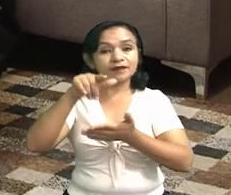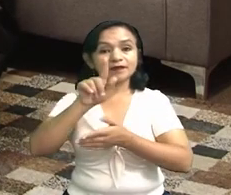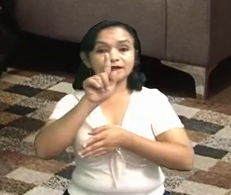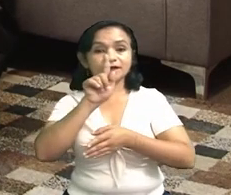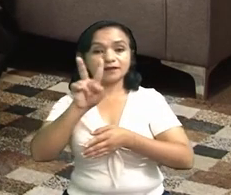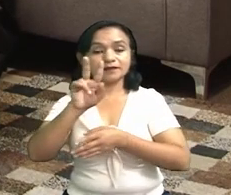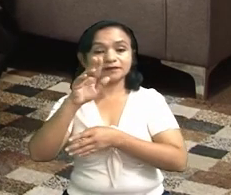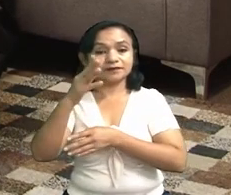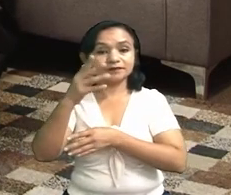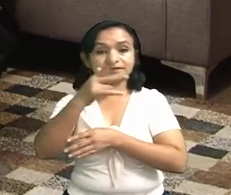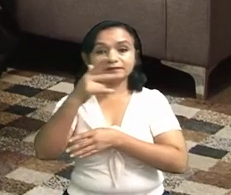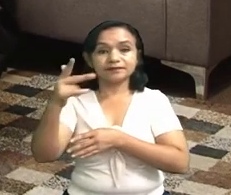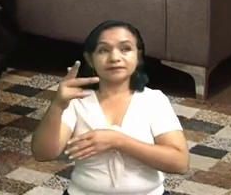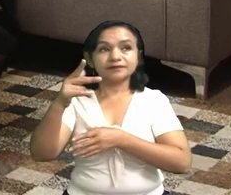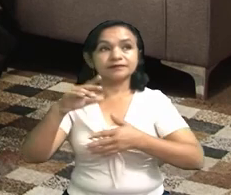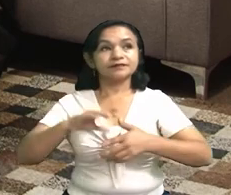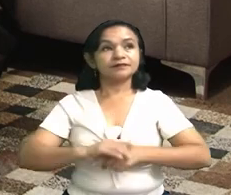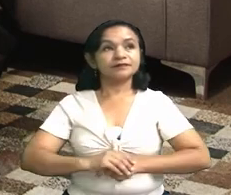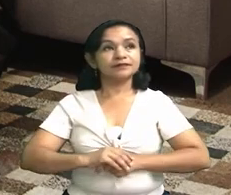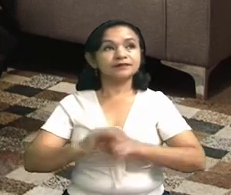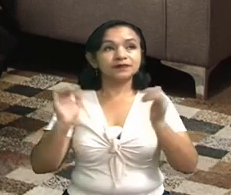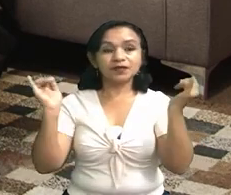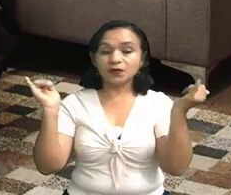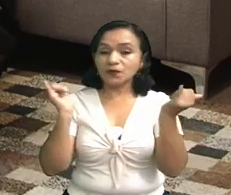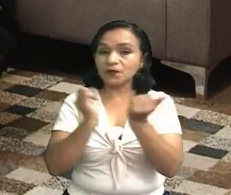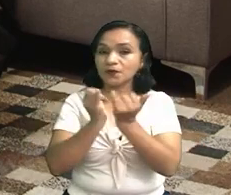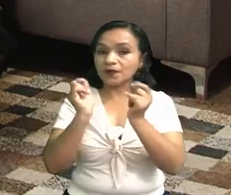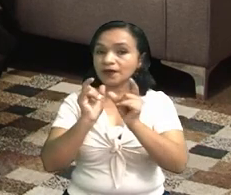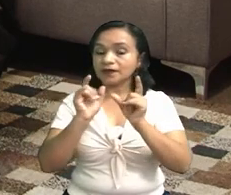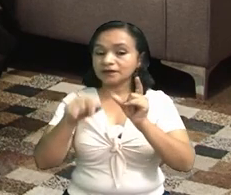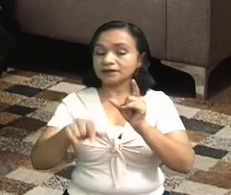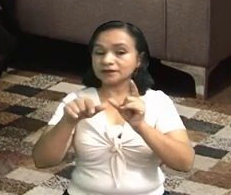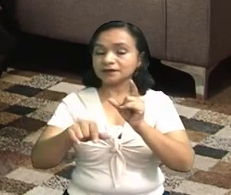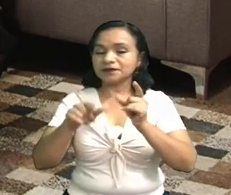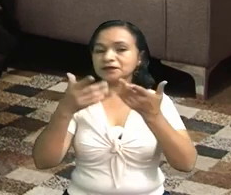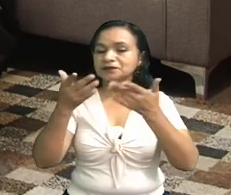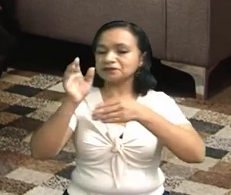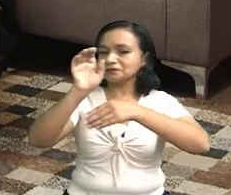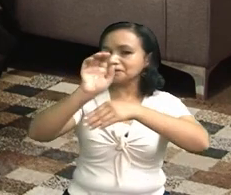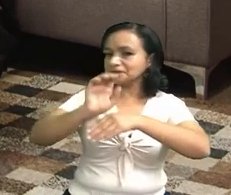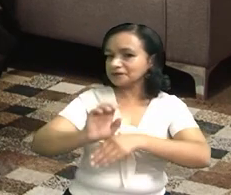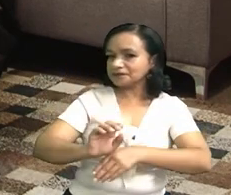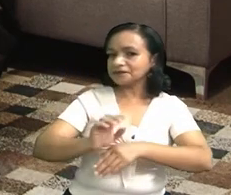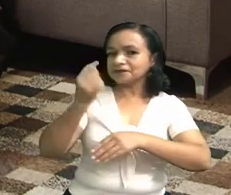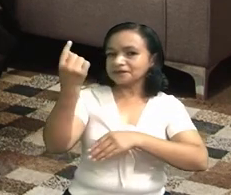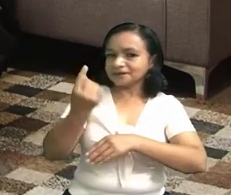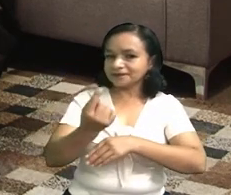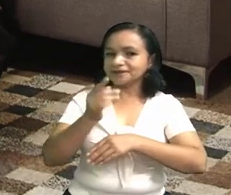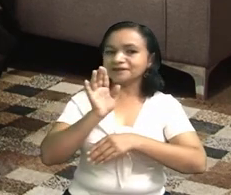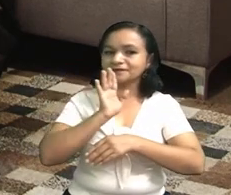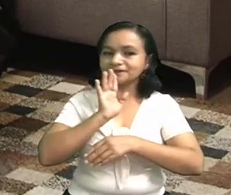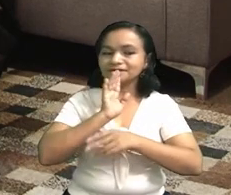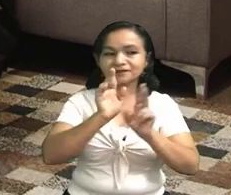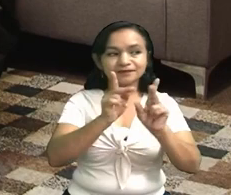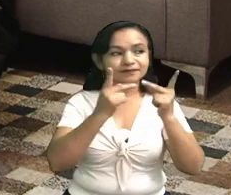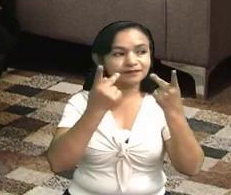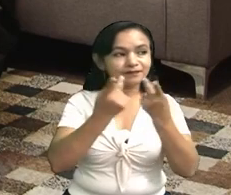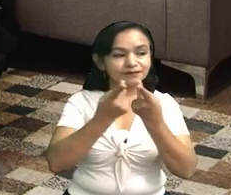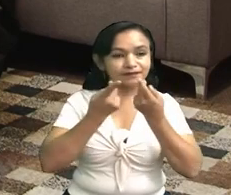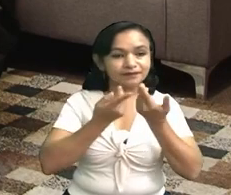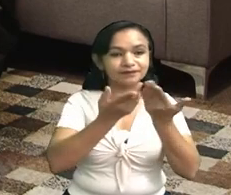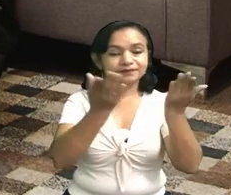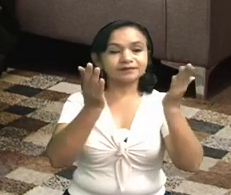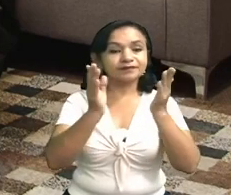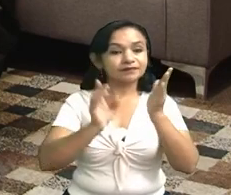parlamentario. Así es, y un espacio también que ya se ha convertido costumbre para compartir con nuestro pueblo avances muy importantes.